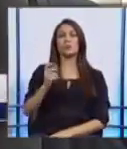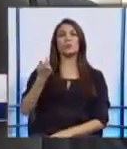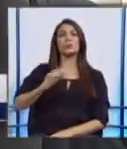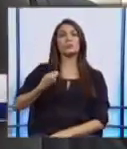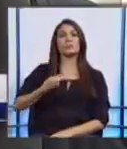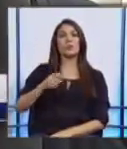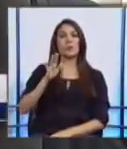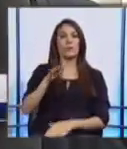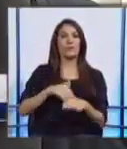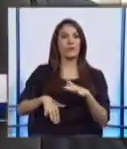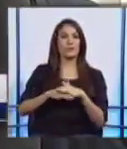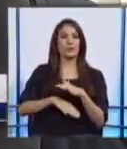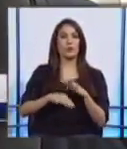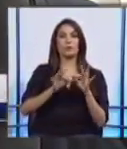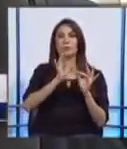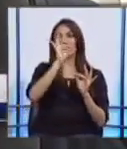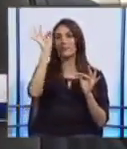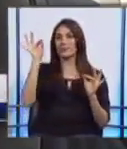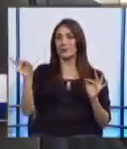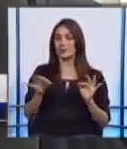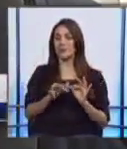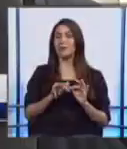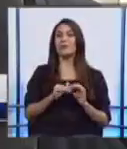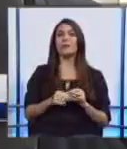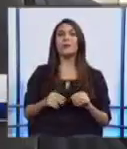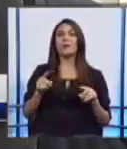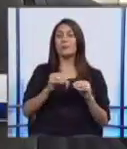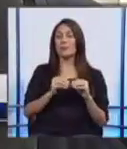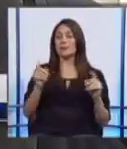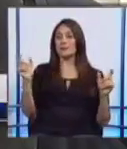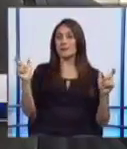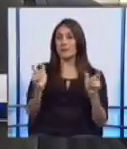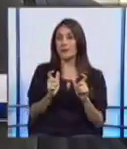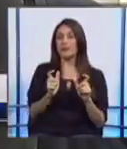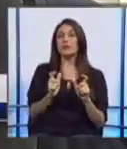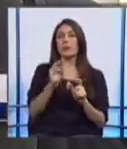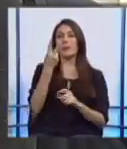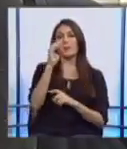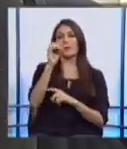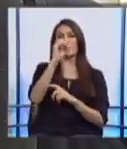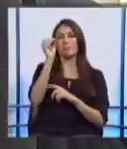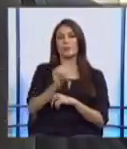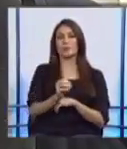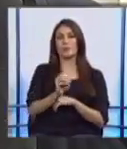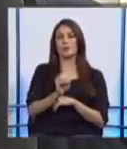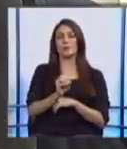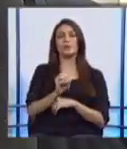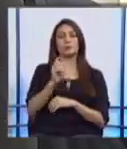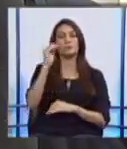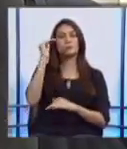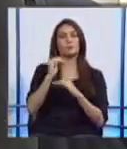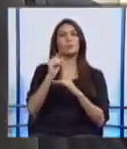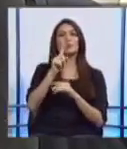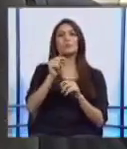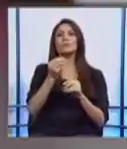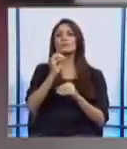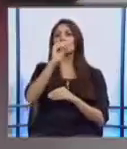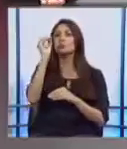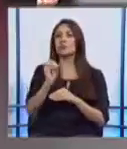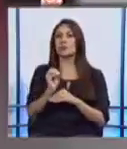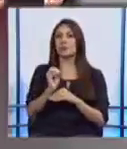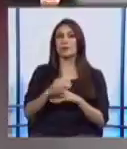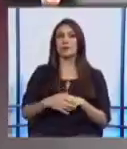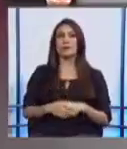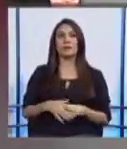unificado por metro o fracción, y los que son menores de 8 metros cuadrados el 20% del salario básico unificado por metro o fracción.